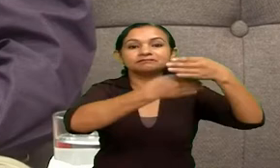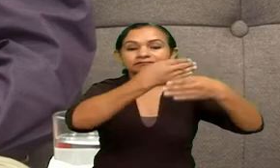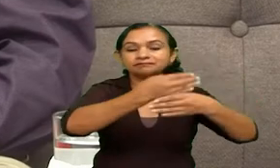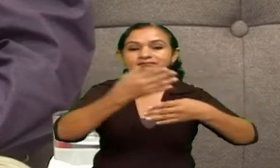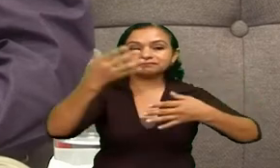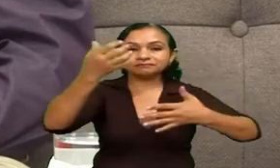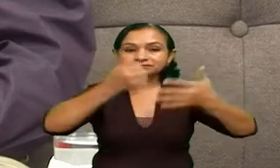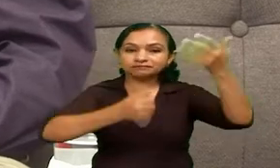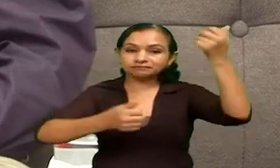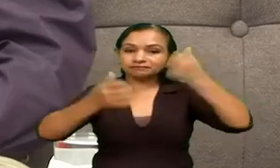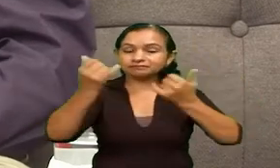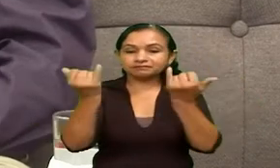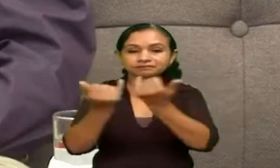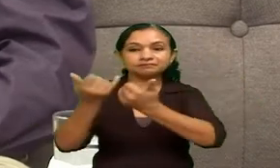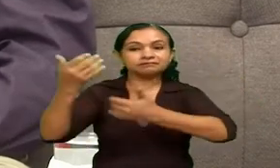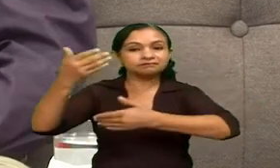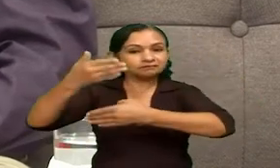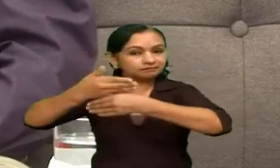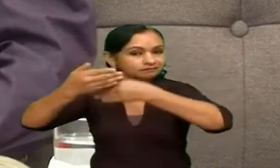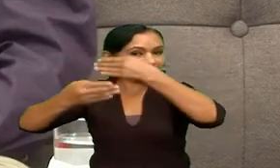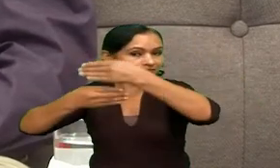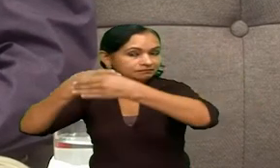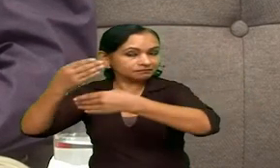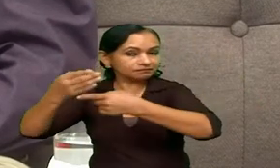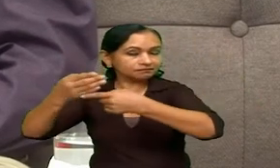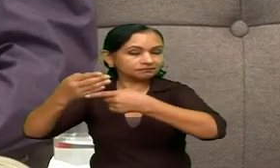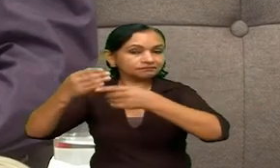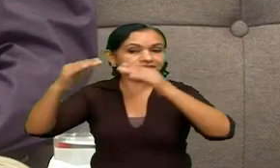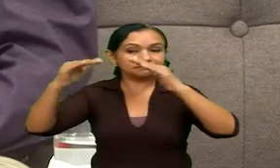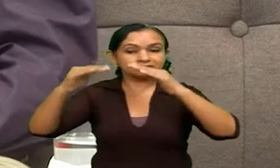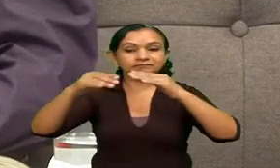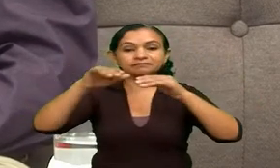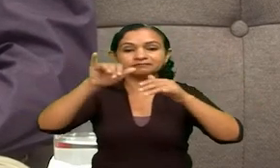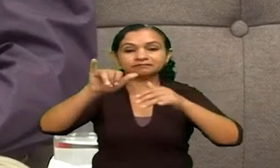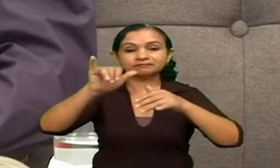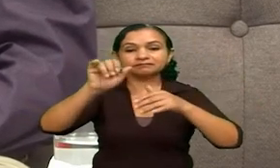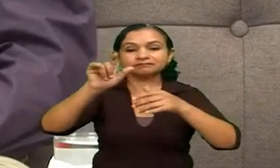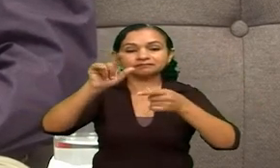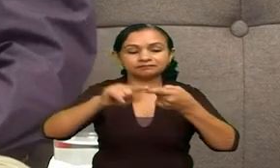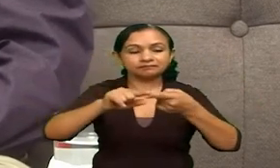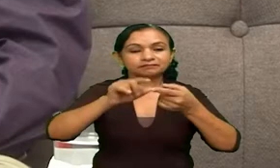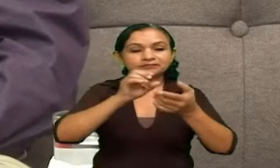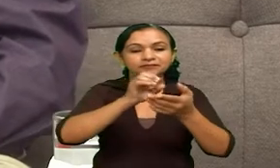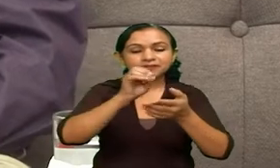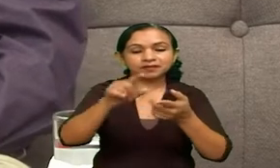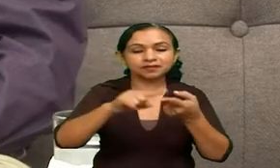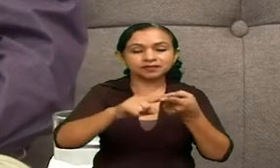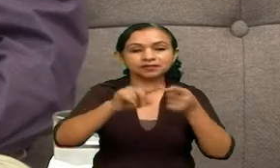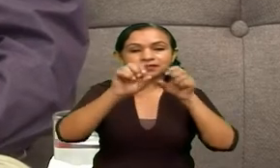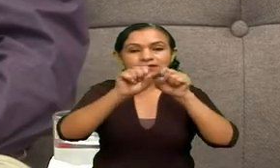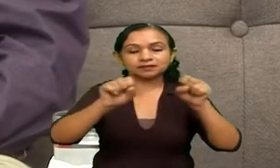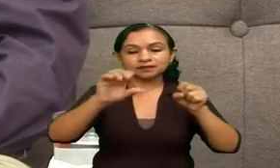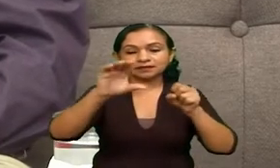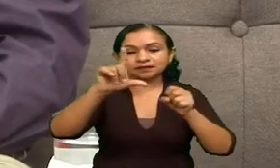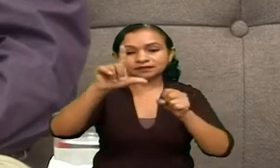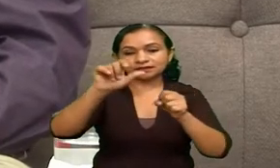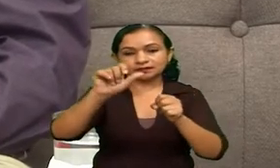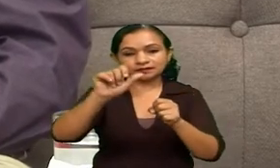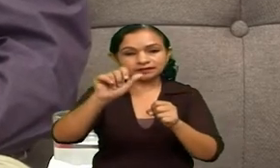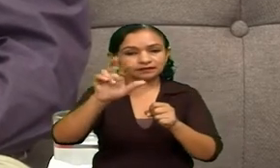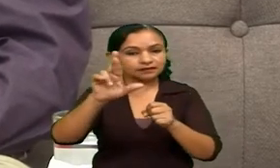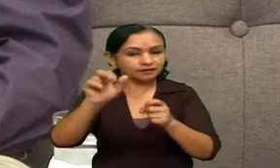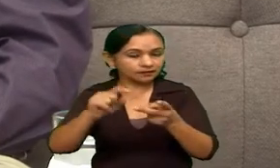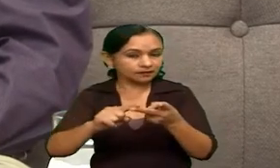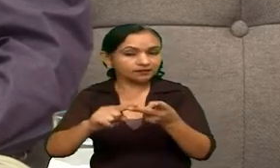Buaco de igual manera. Estamos en subestaciones nuevas en Yalí, Ocotal, El Saute, Santa Clara, ¿verdad?